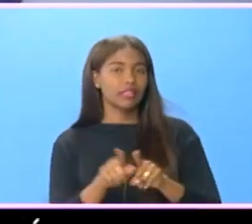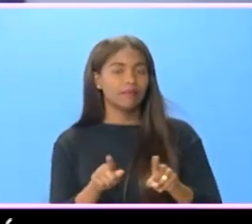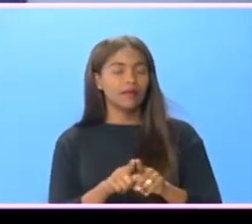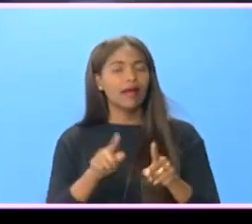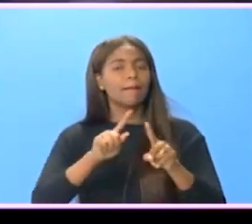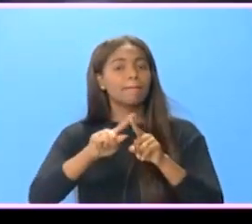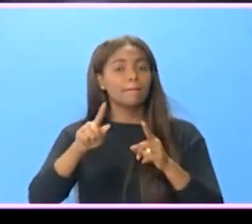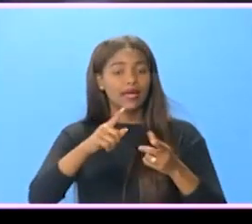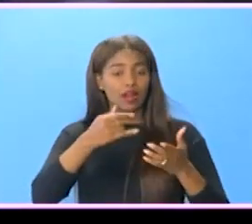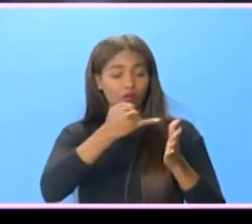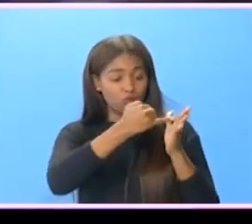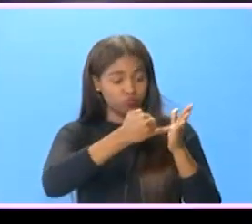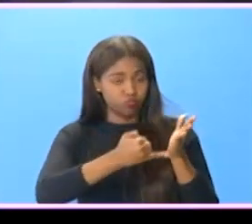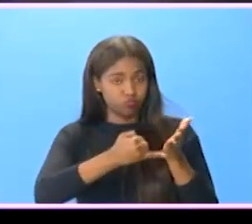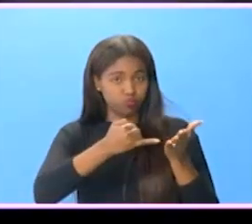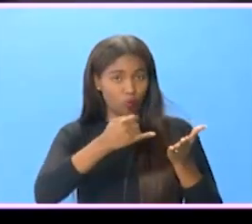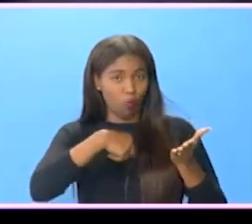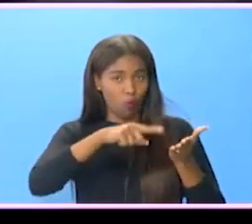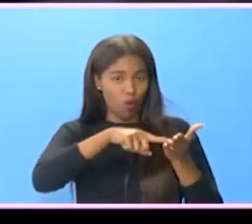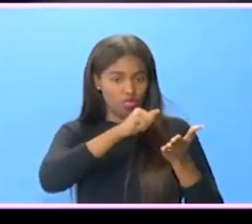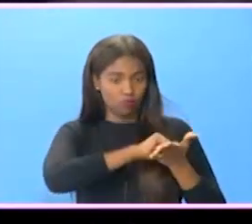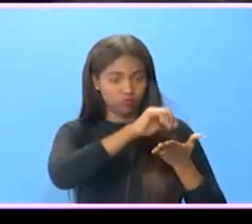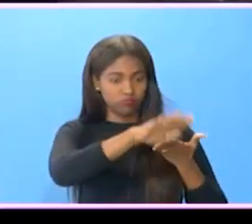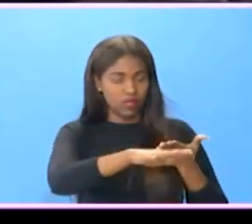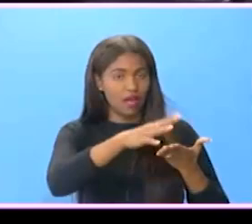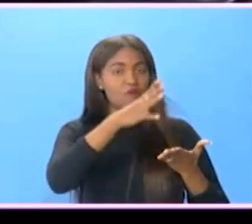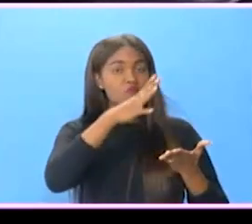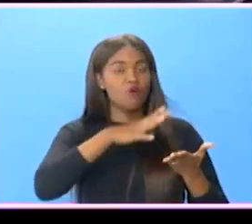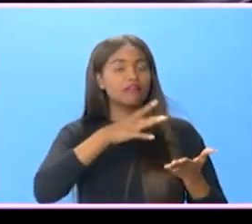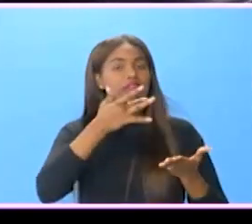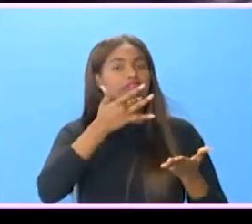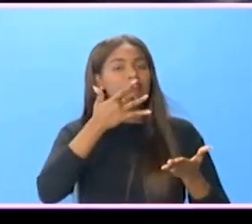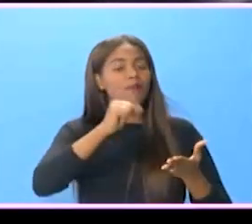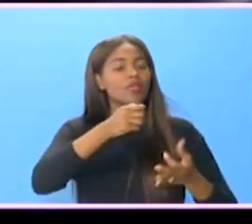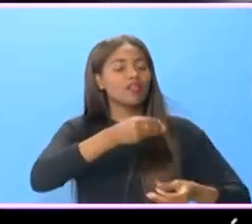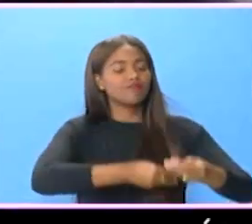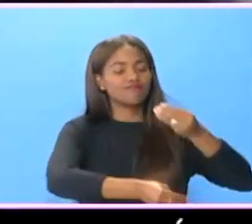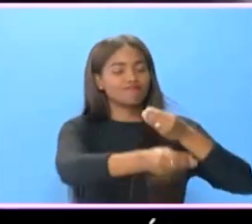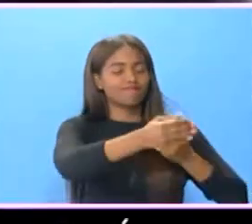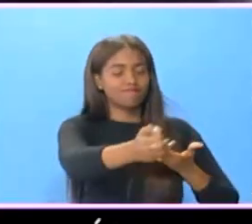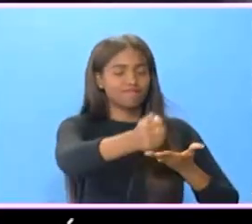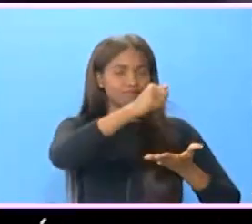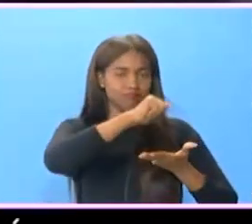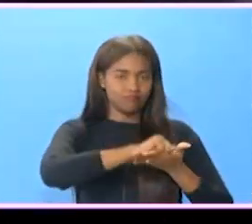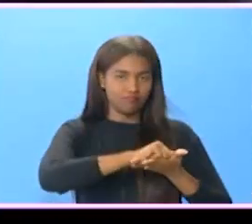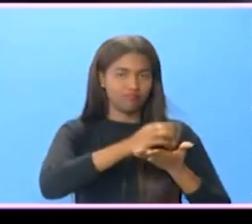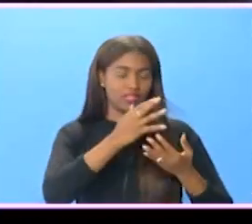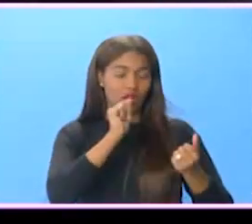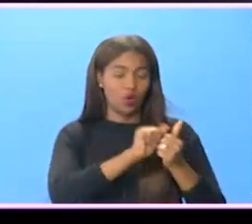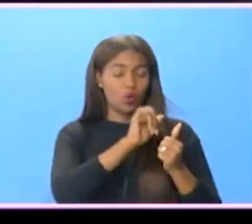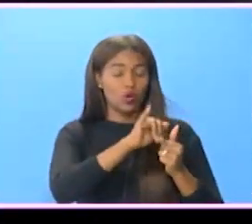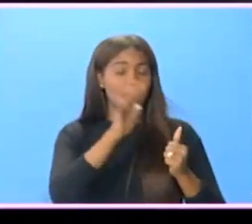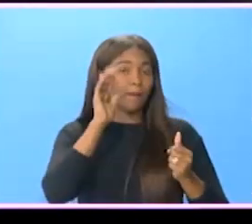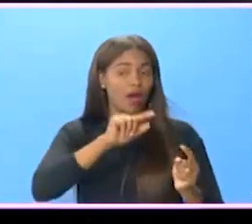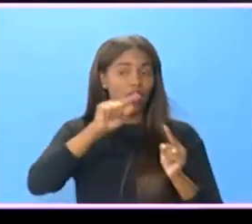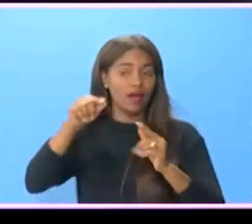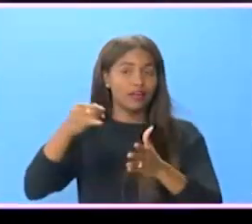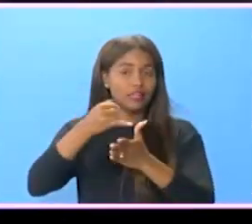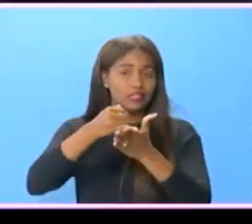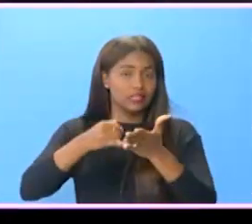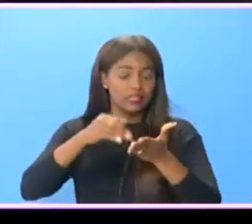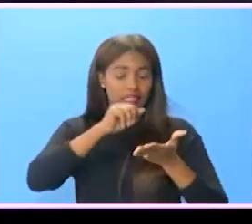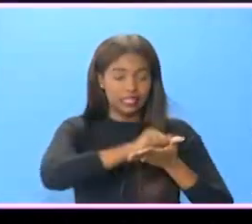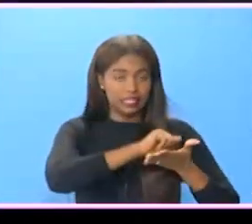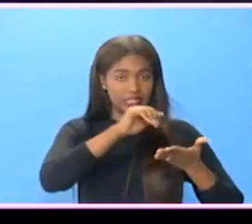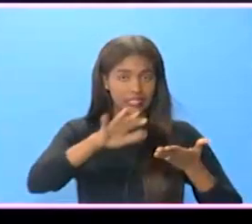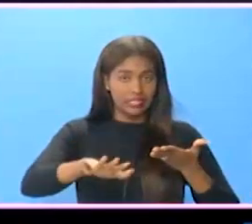cirugía reconstructiva, la mujer tiene una alternativa a través de la cual va a cirugía, se le